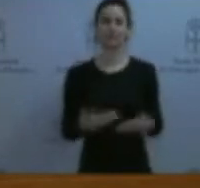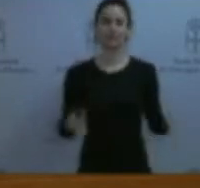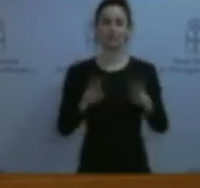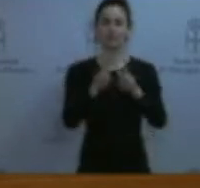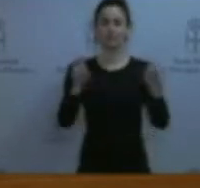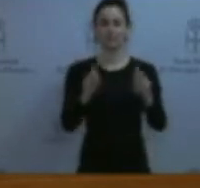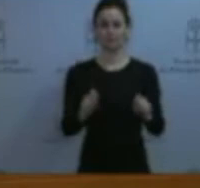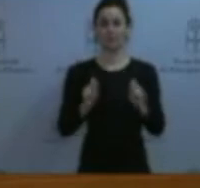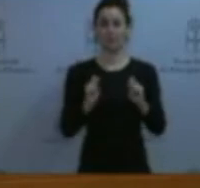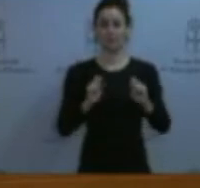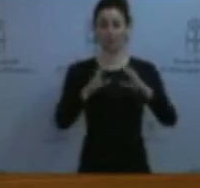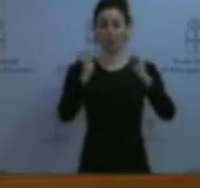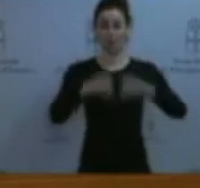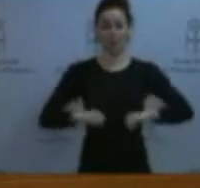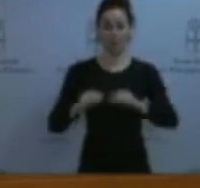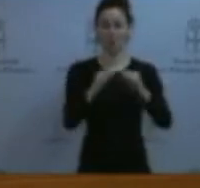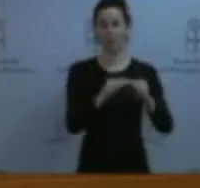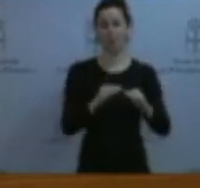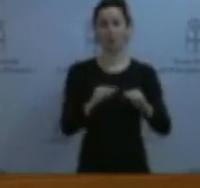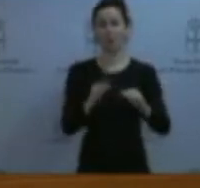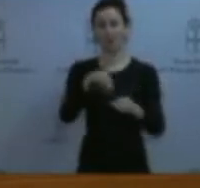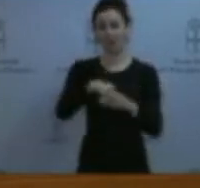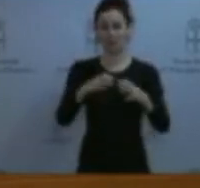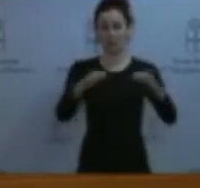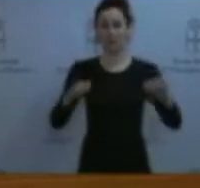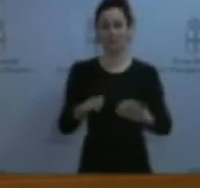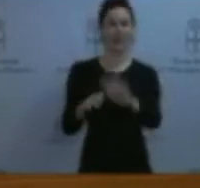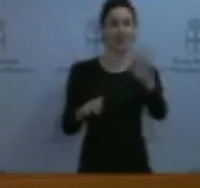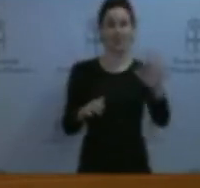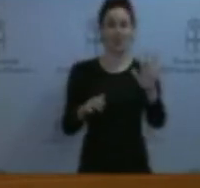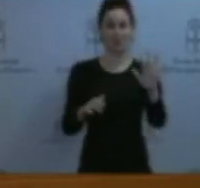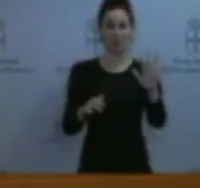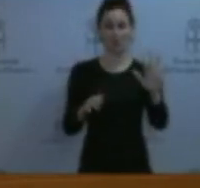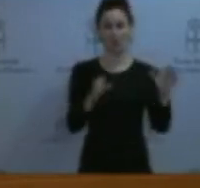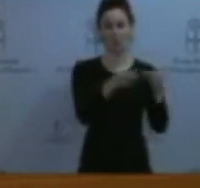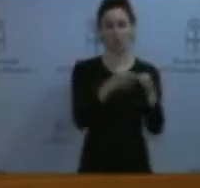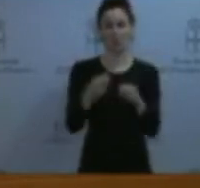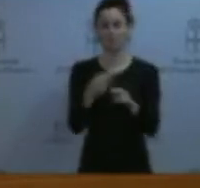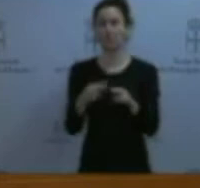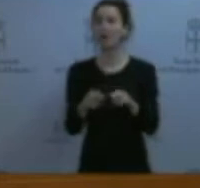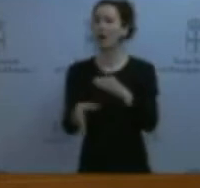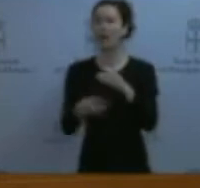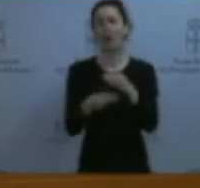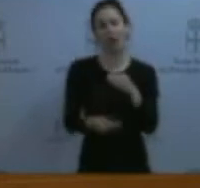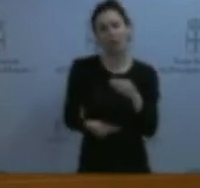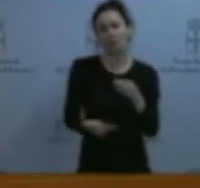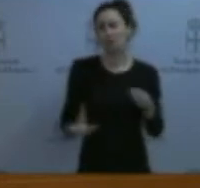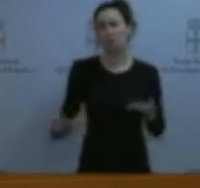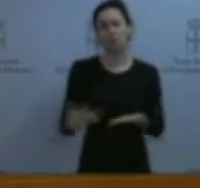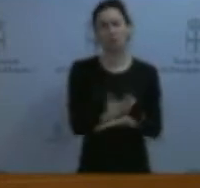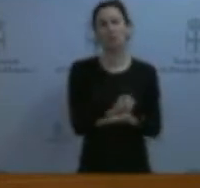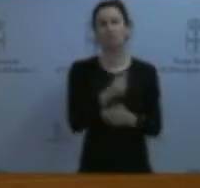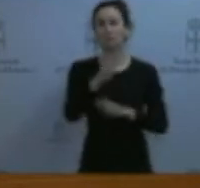genera consenso en los 5 grupos de la Cámara que nos sujetamos al Gobierno y las vamos a aceptar todas, buscando